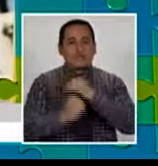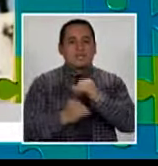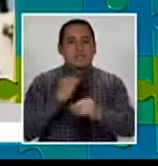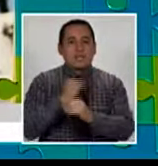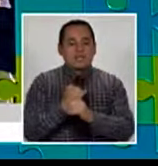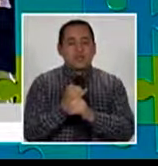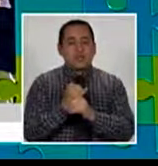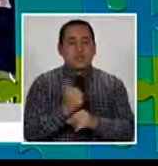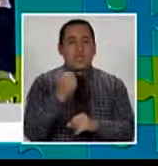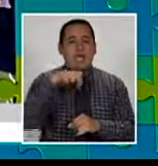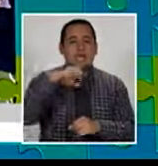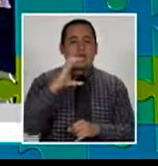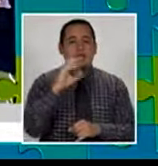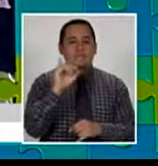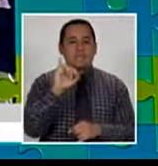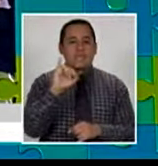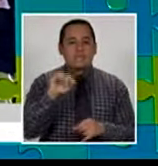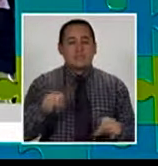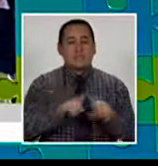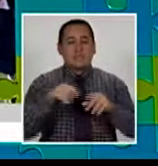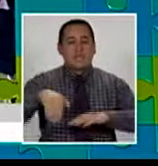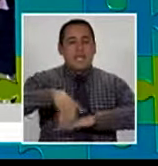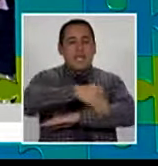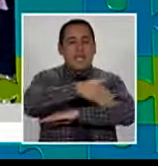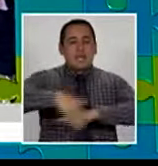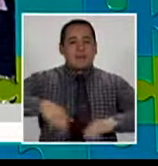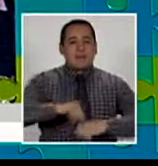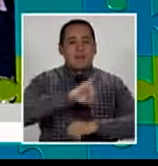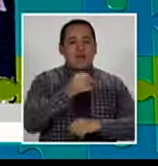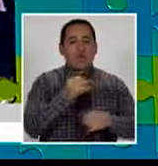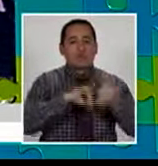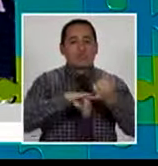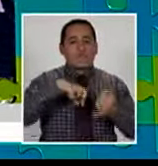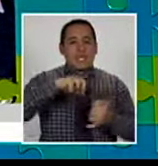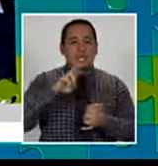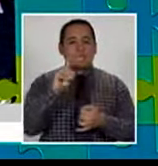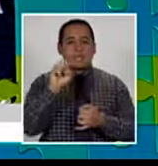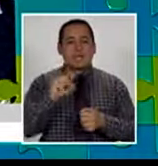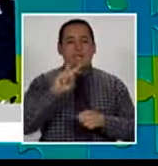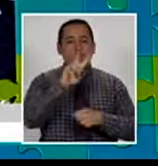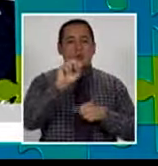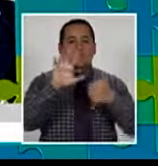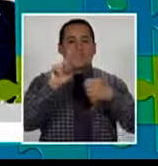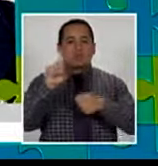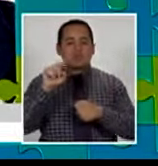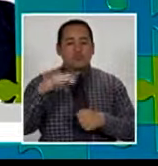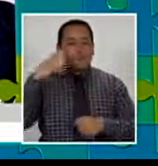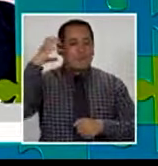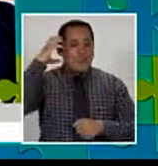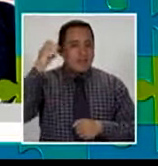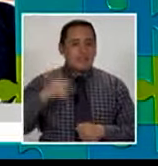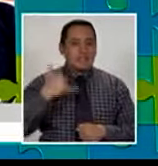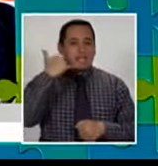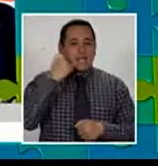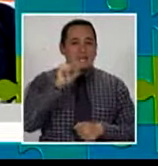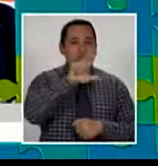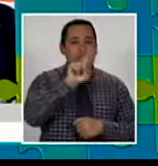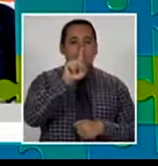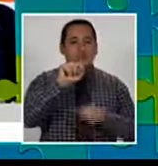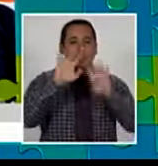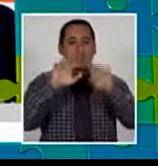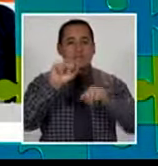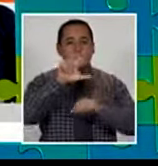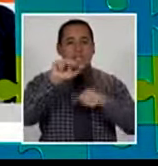Internacional, A-P-C-I, en la avenida José Pardo, 261 Miraflores, teléfono